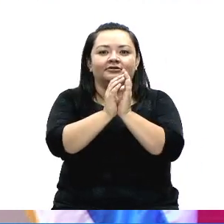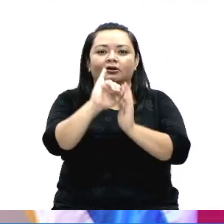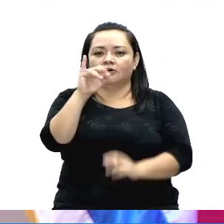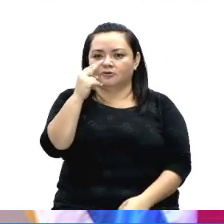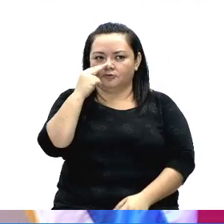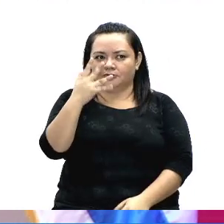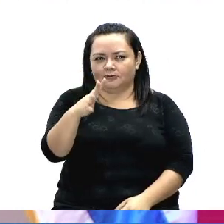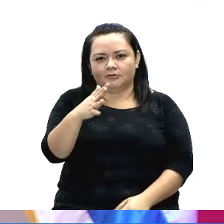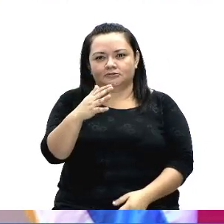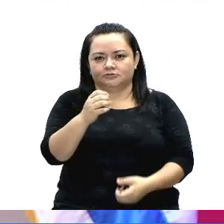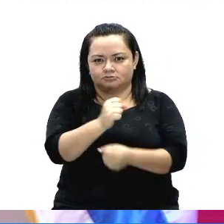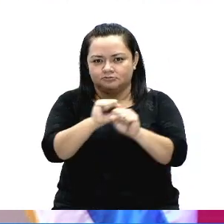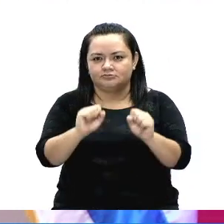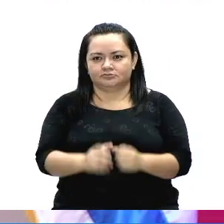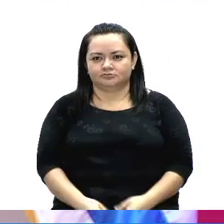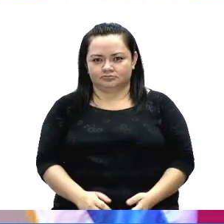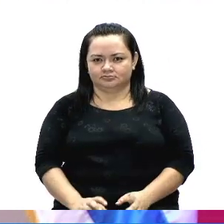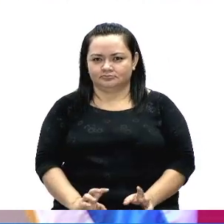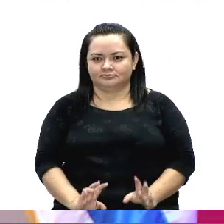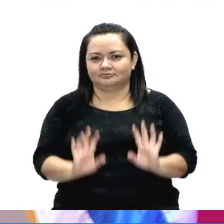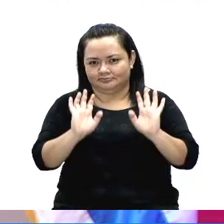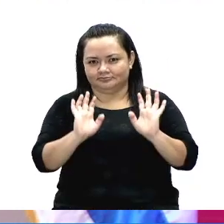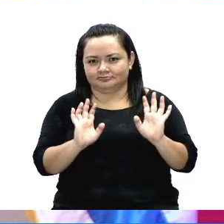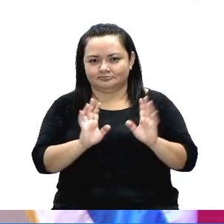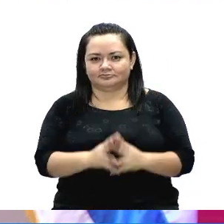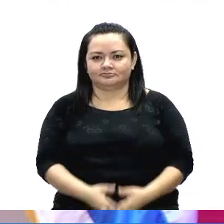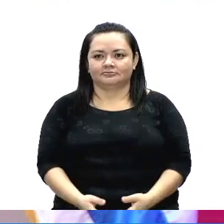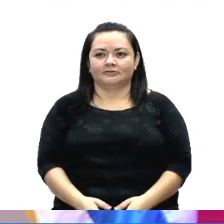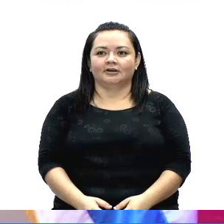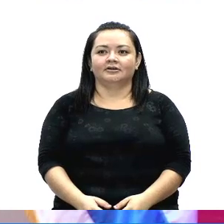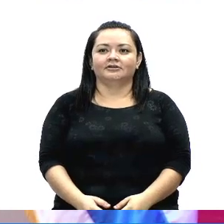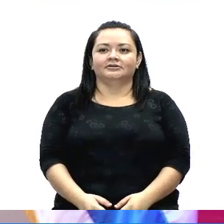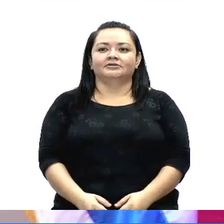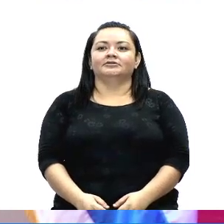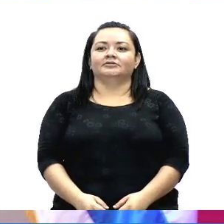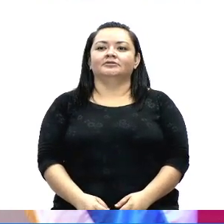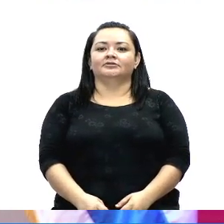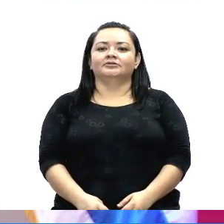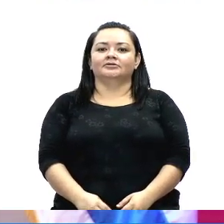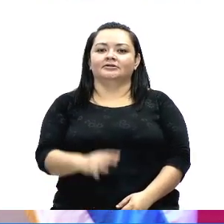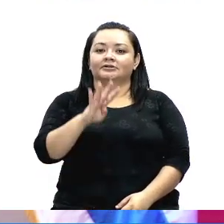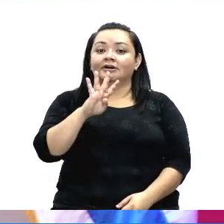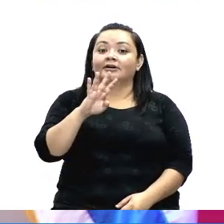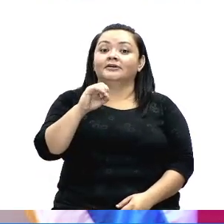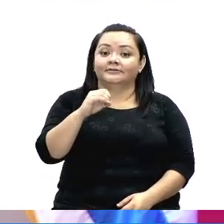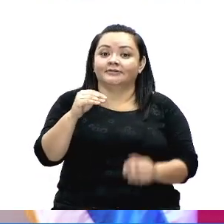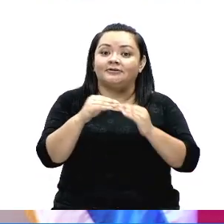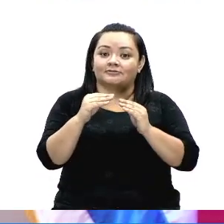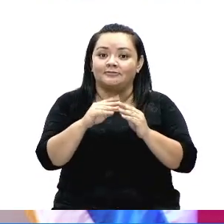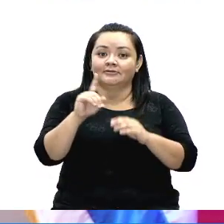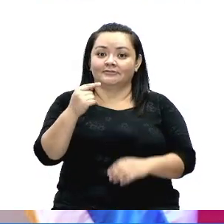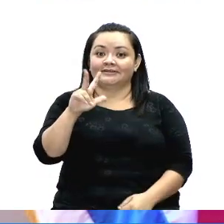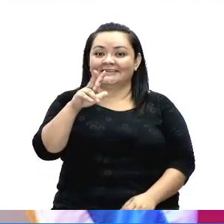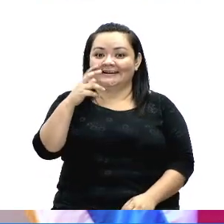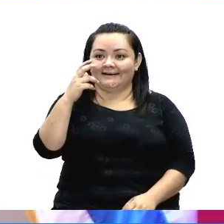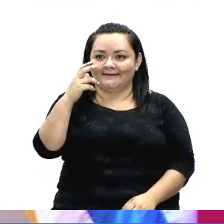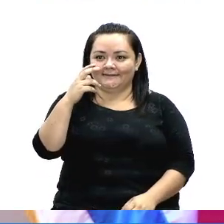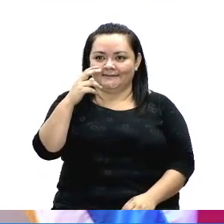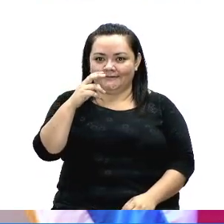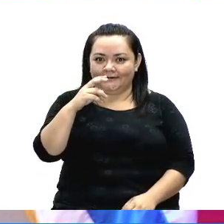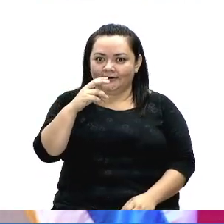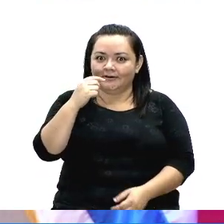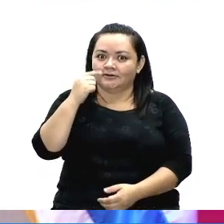mar sí si quiere usted hablar de cuarentena también lo tuvieron a israel en cuarentena primero tres meses después cuarenta